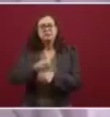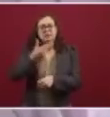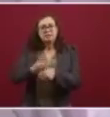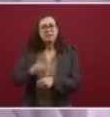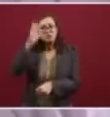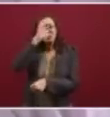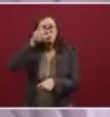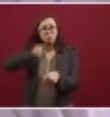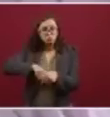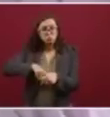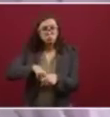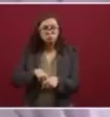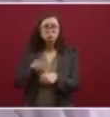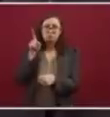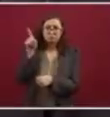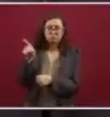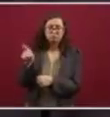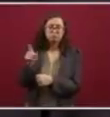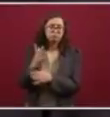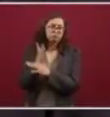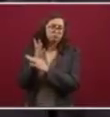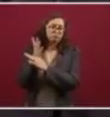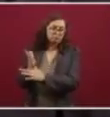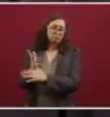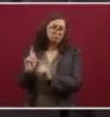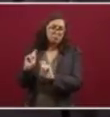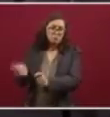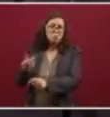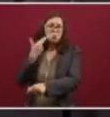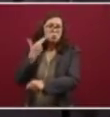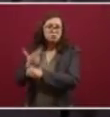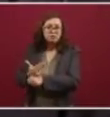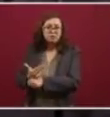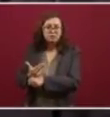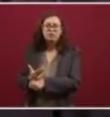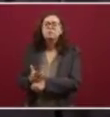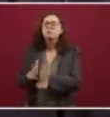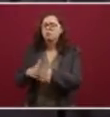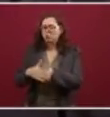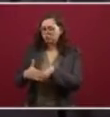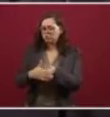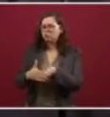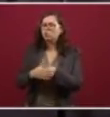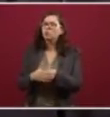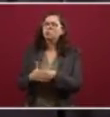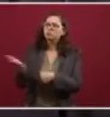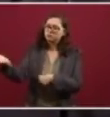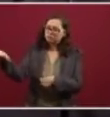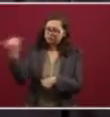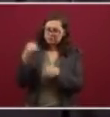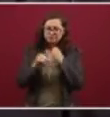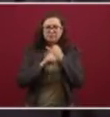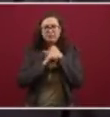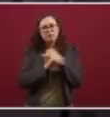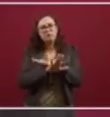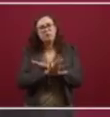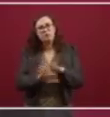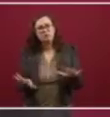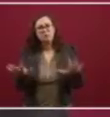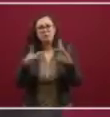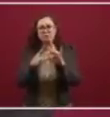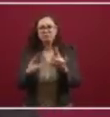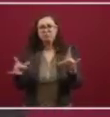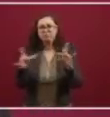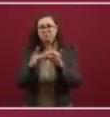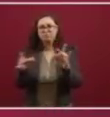voy a pedir que nos presente un informe, porque también yo no puedo